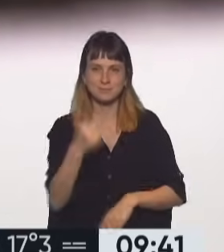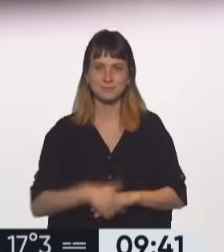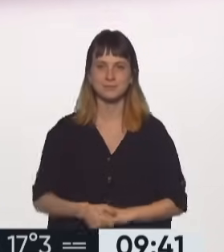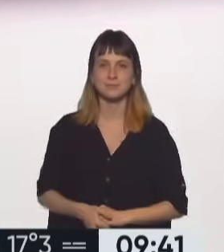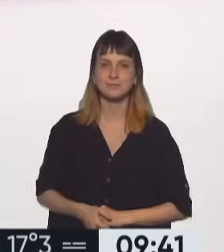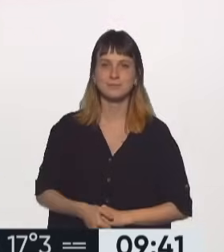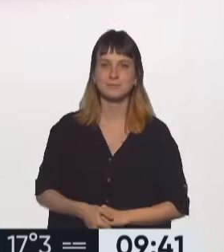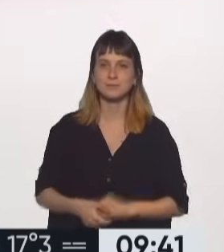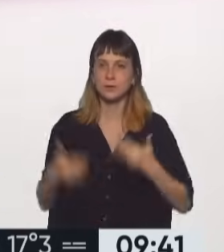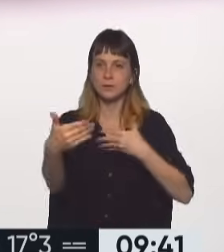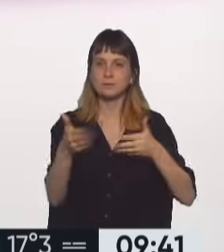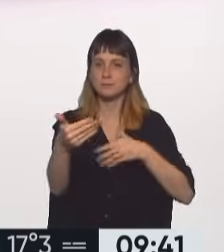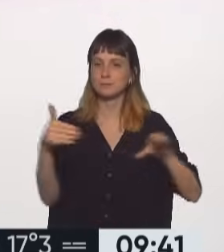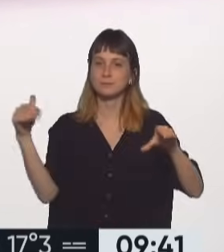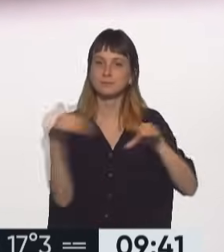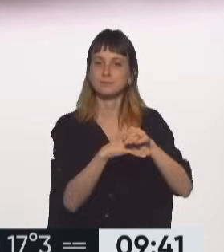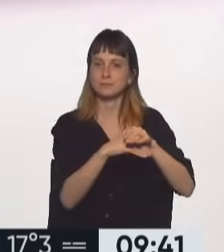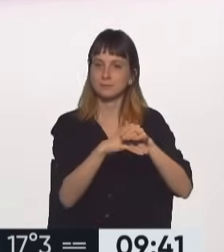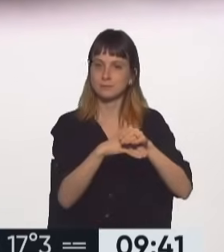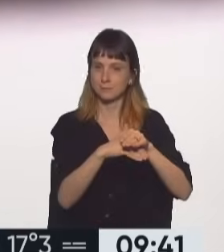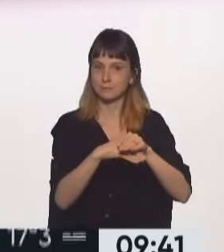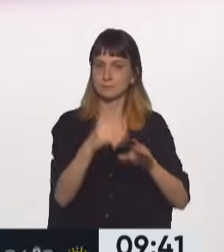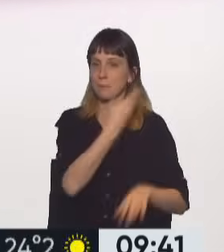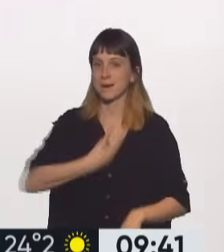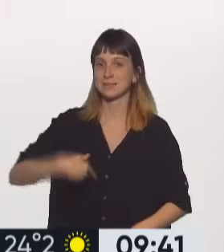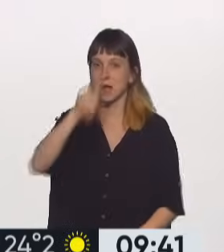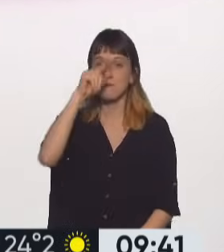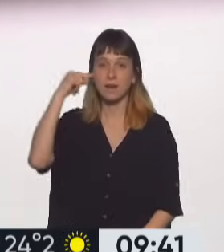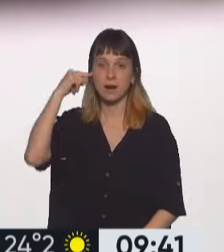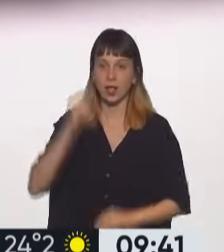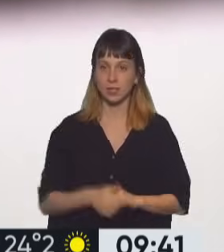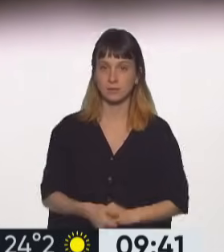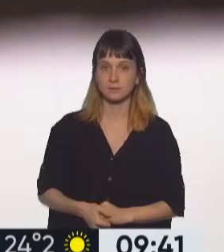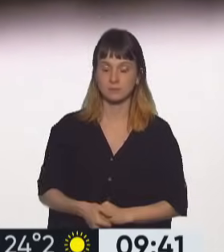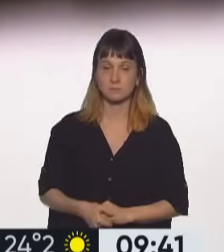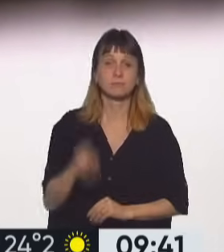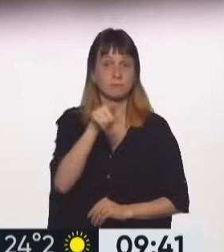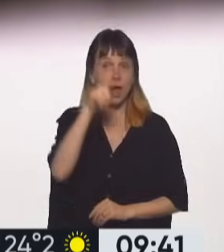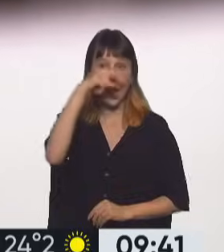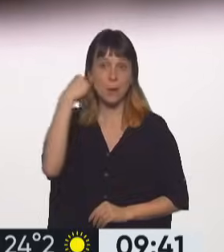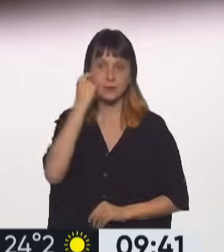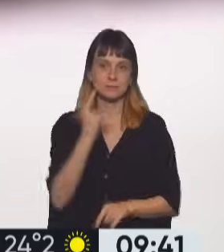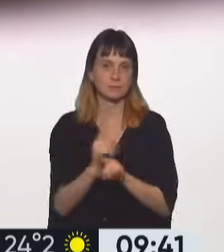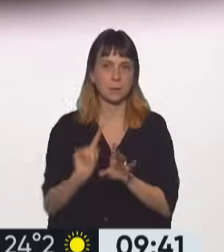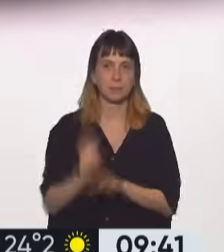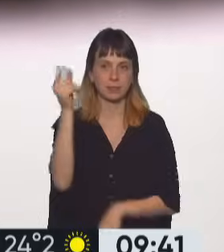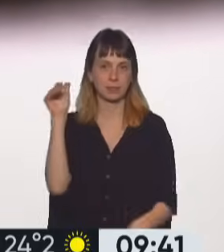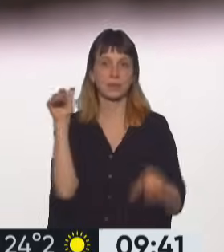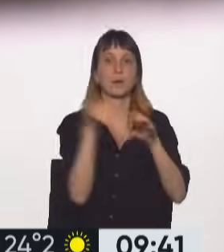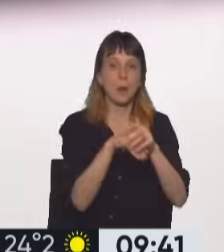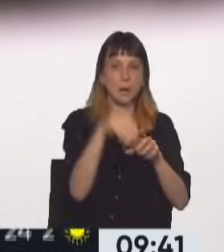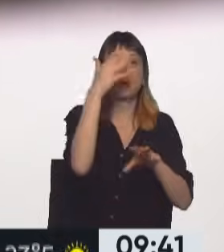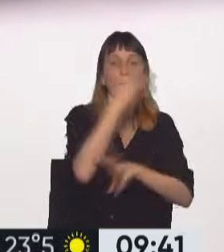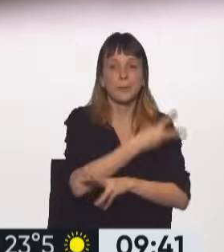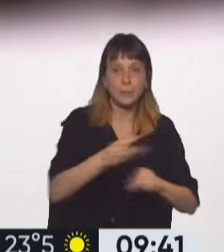está, emitiendo su voto el presidente de la Nación, Alberto Fernández. Habitualmente en las prácticas anteriores, Alberto Fernández vota primero, luego hace declaraciones